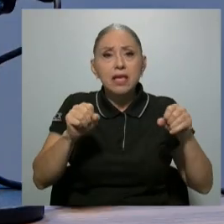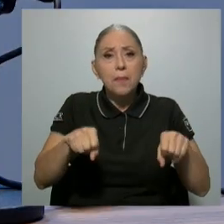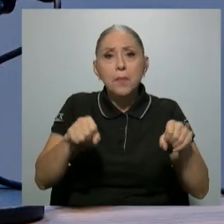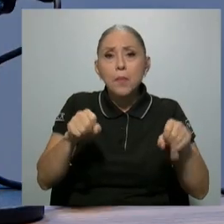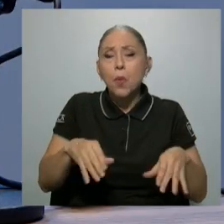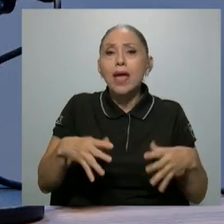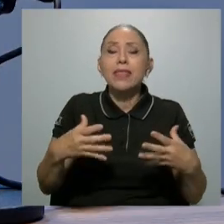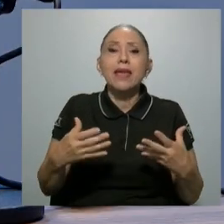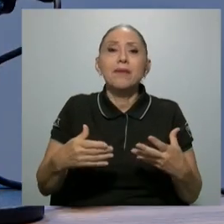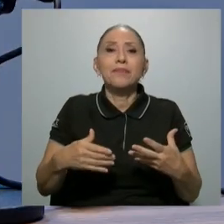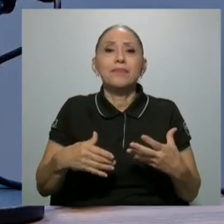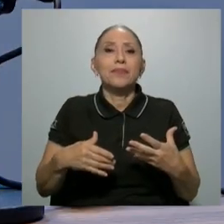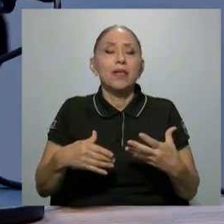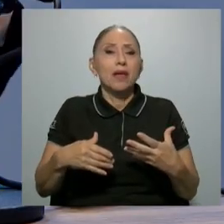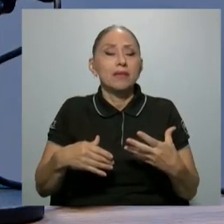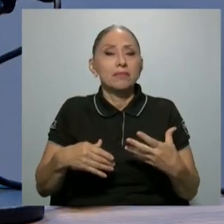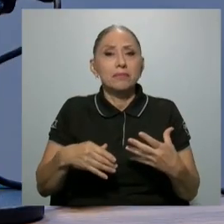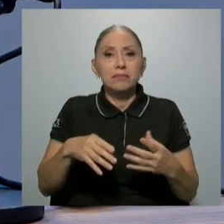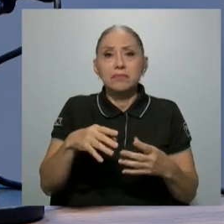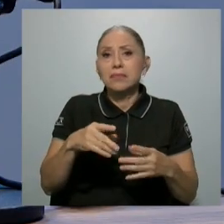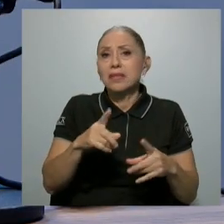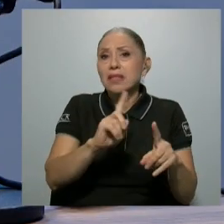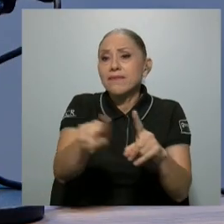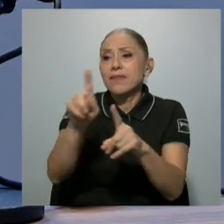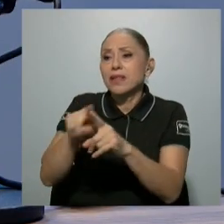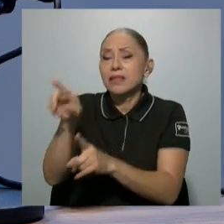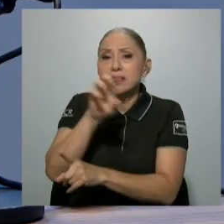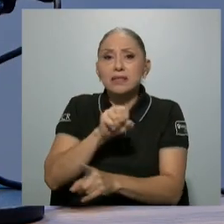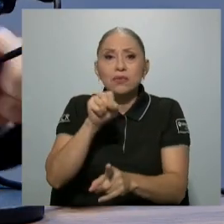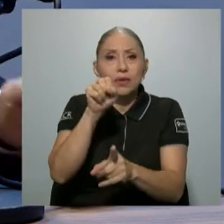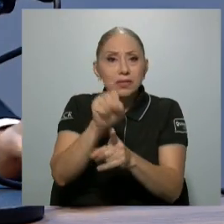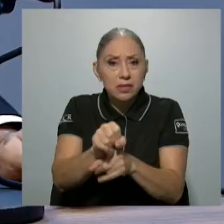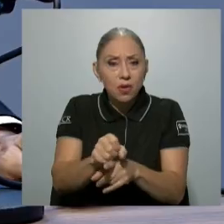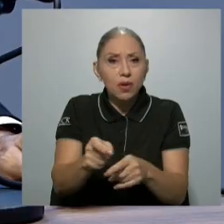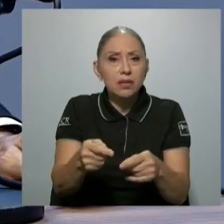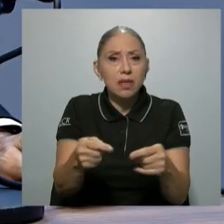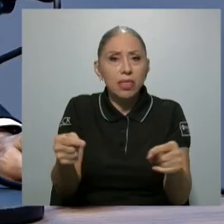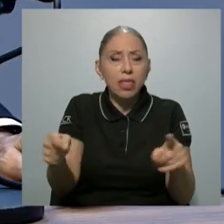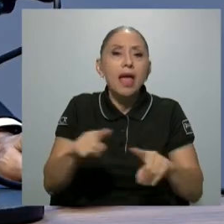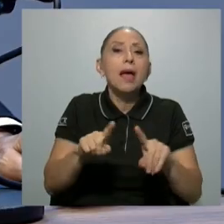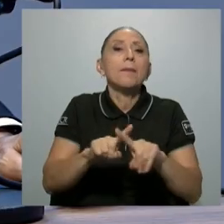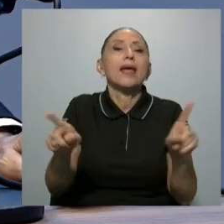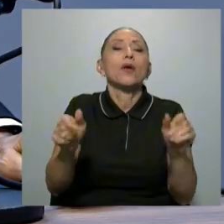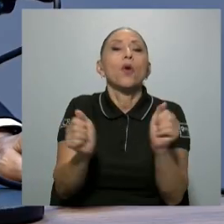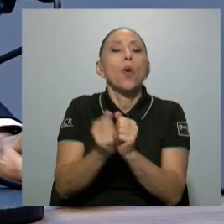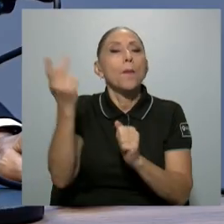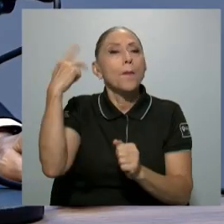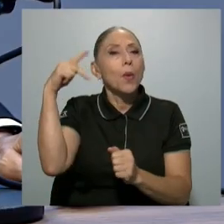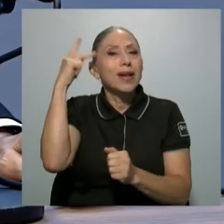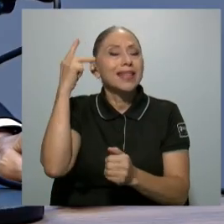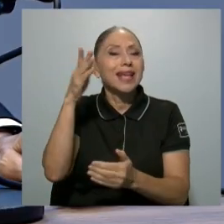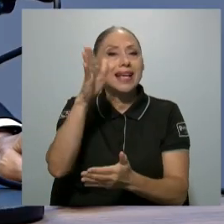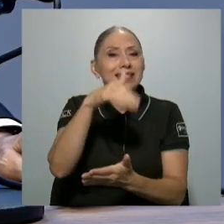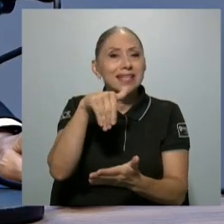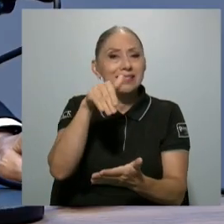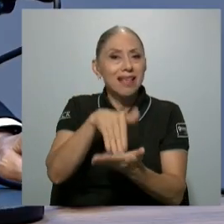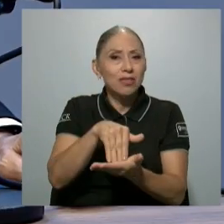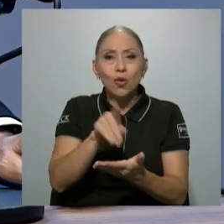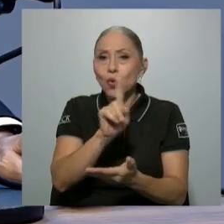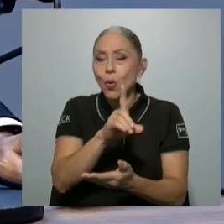relativos extremos de un lado y del otro, pero con políticas de centro y eso, y